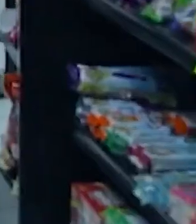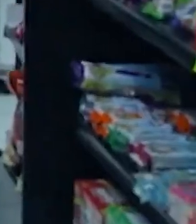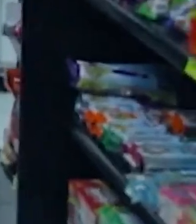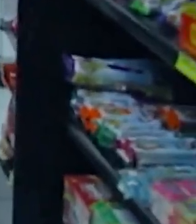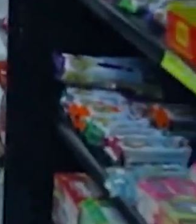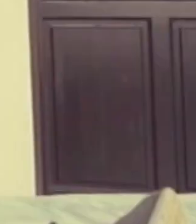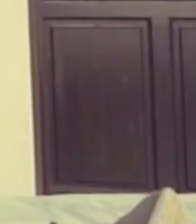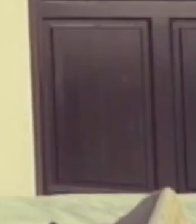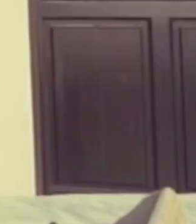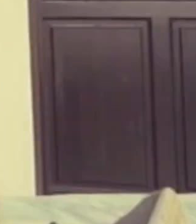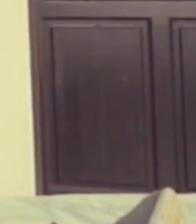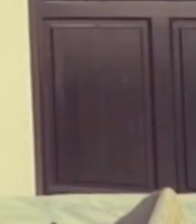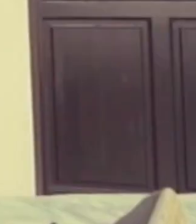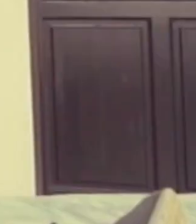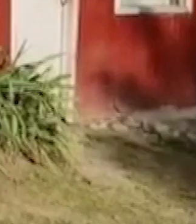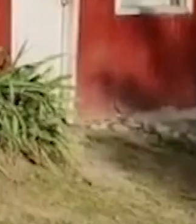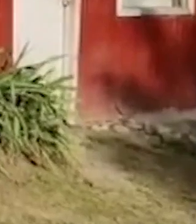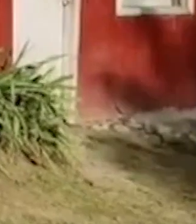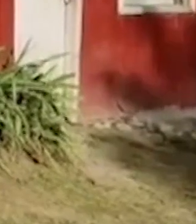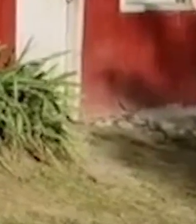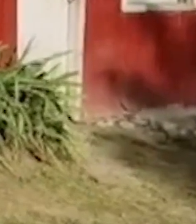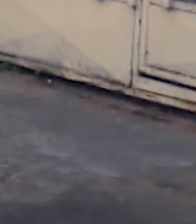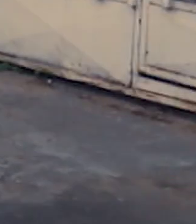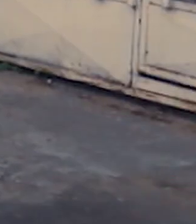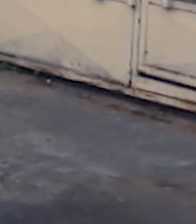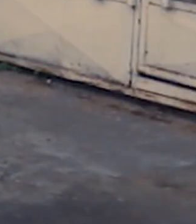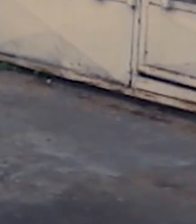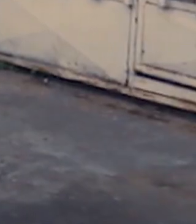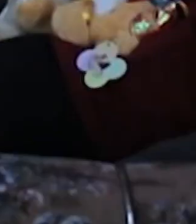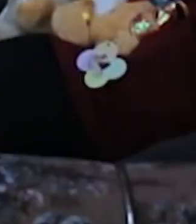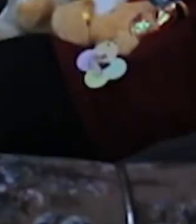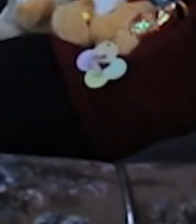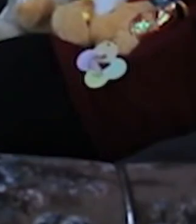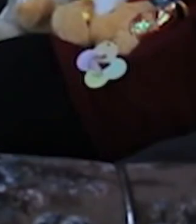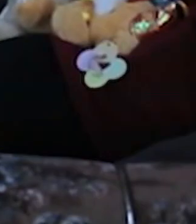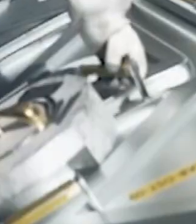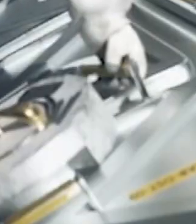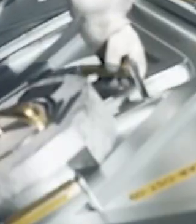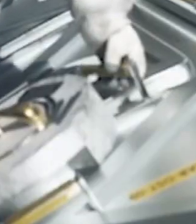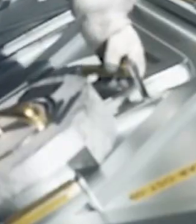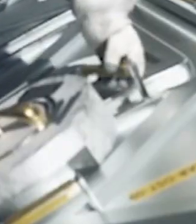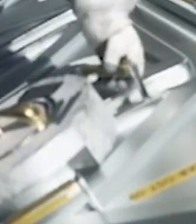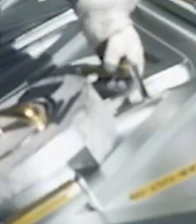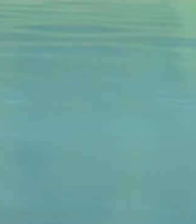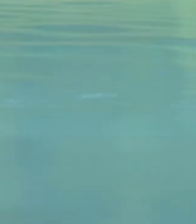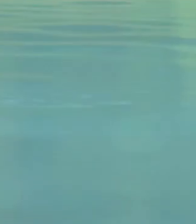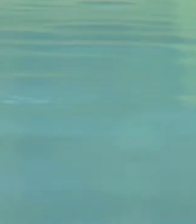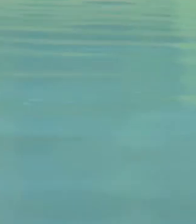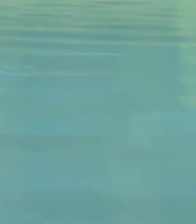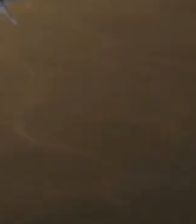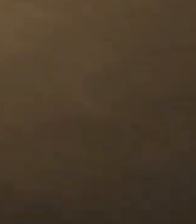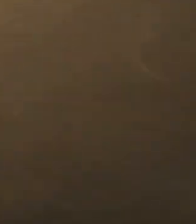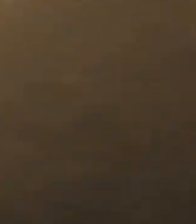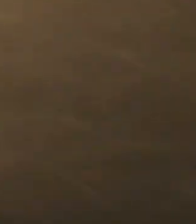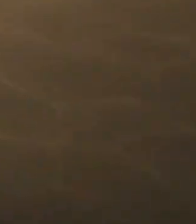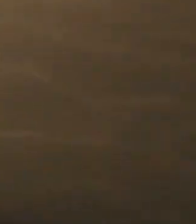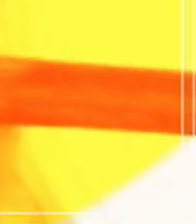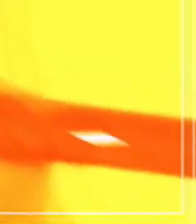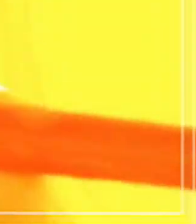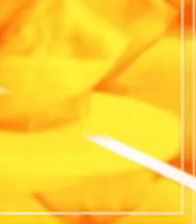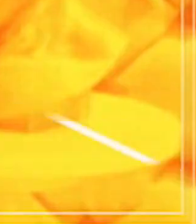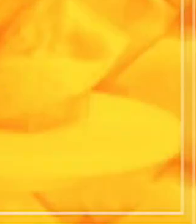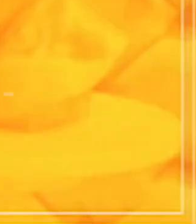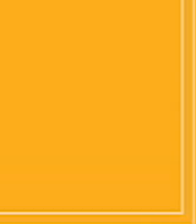Más historias, más creaciones, más personajes. Cine